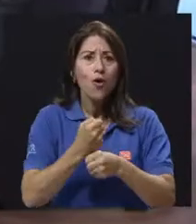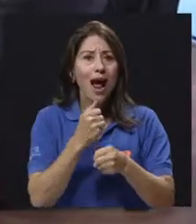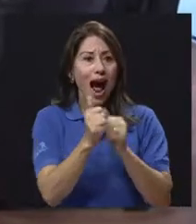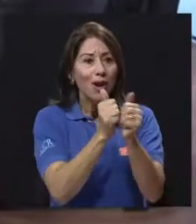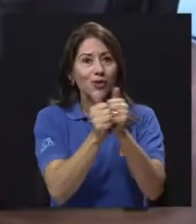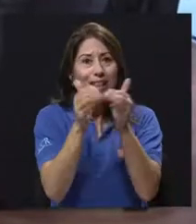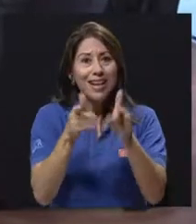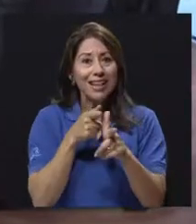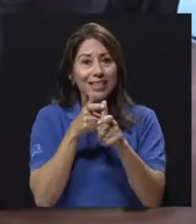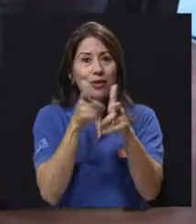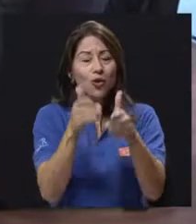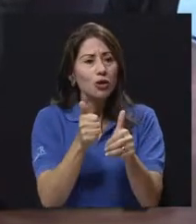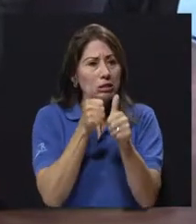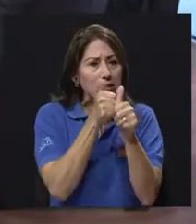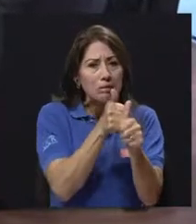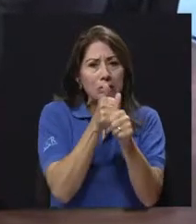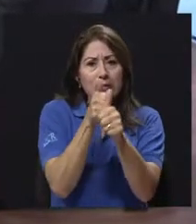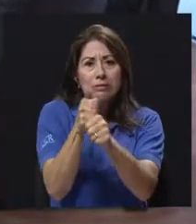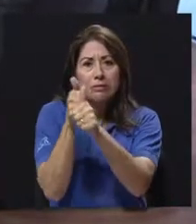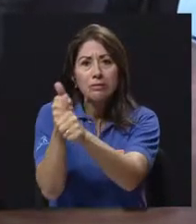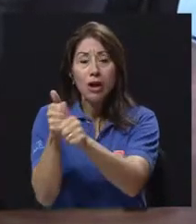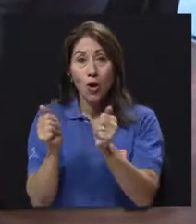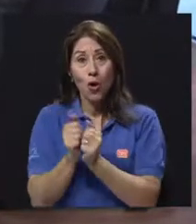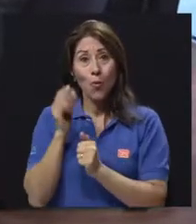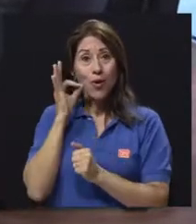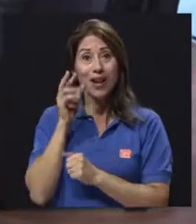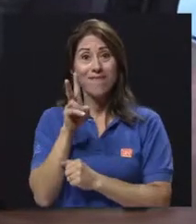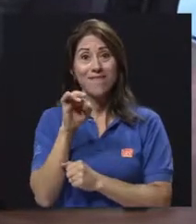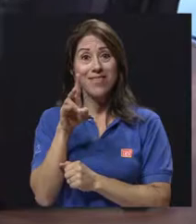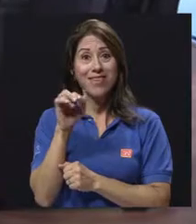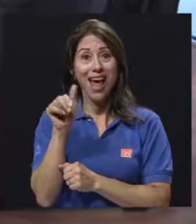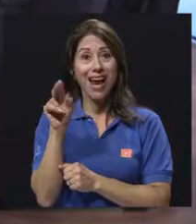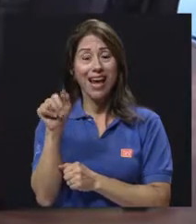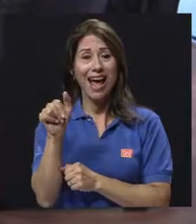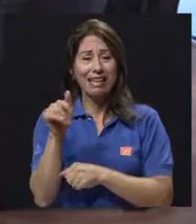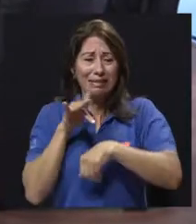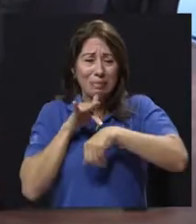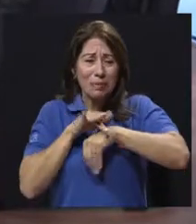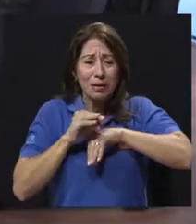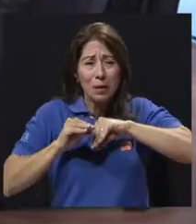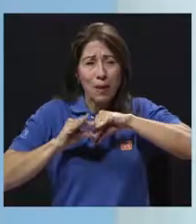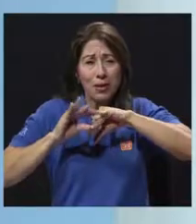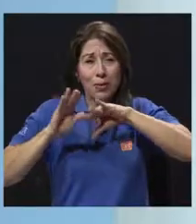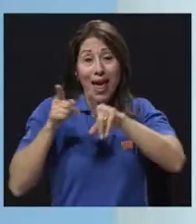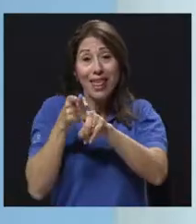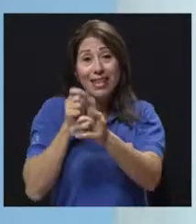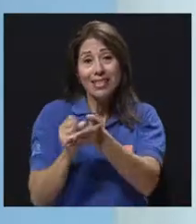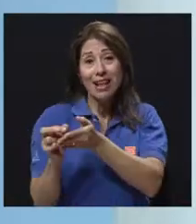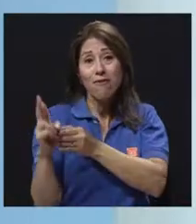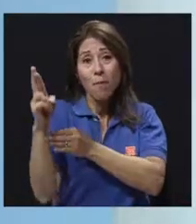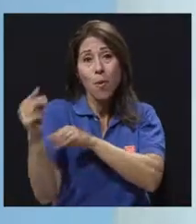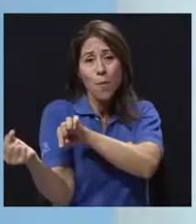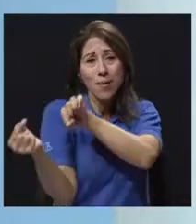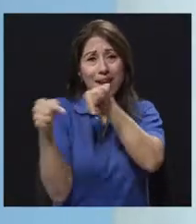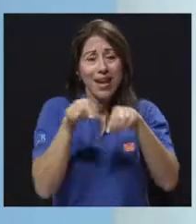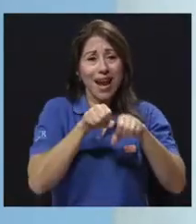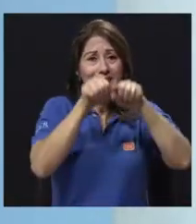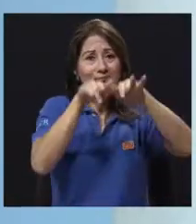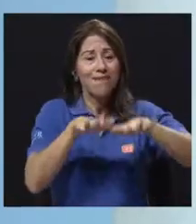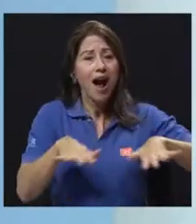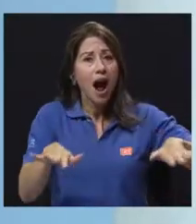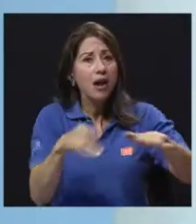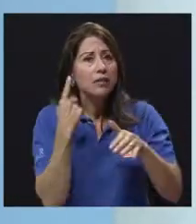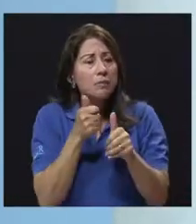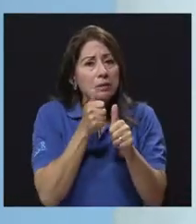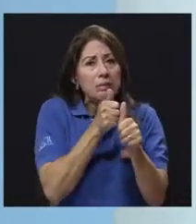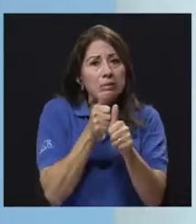atletas fuerte, inclusive con Viviana desde la pura madrugada, venirse desde San Ramón hasta La Sabana, bueno, todo ese seguimiento con cada uno de ellos,